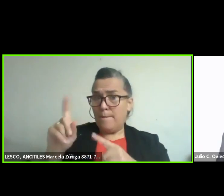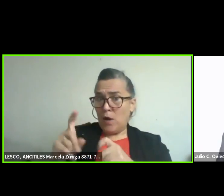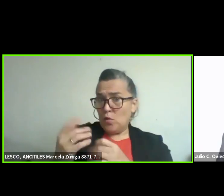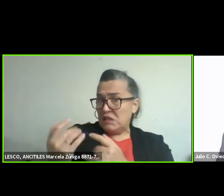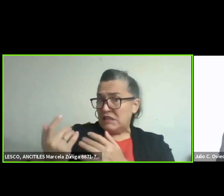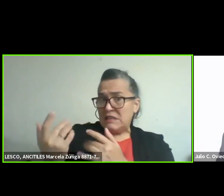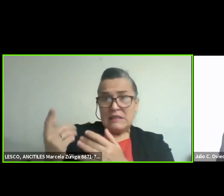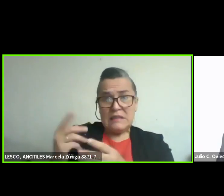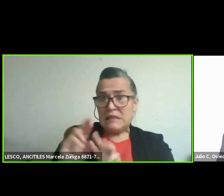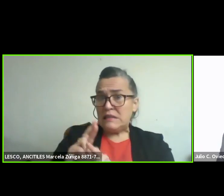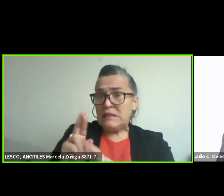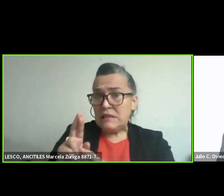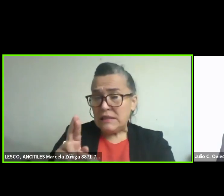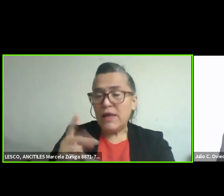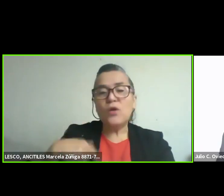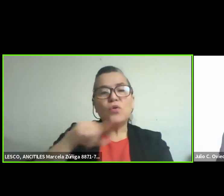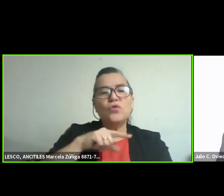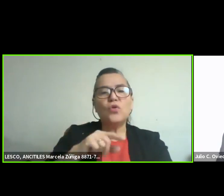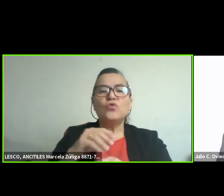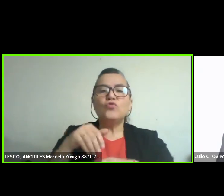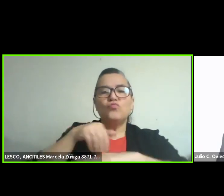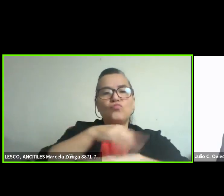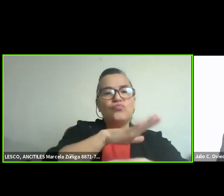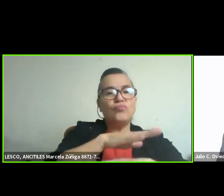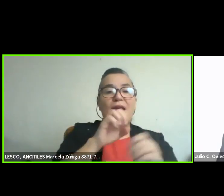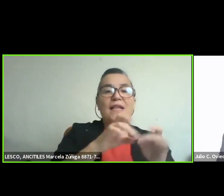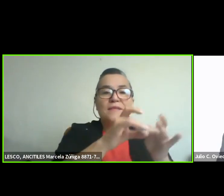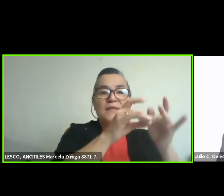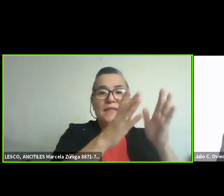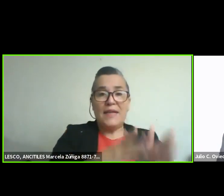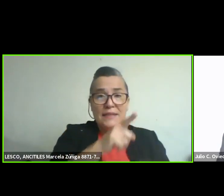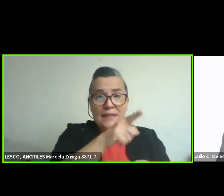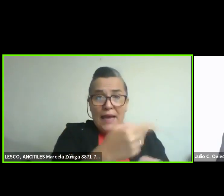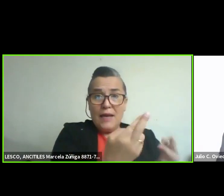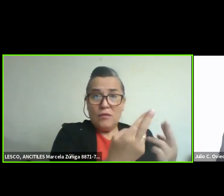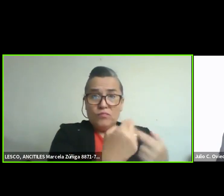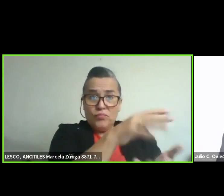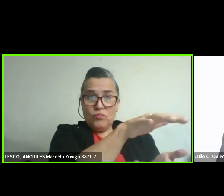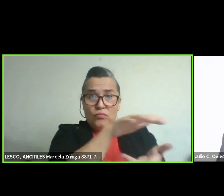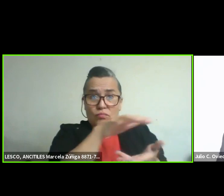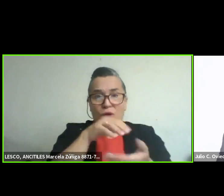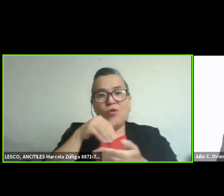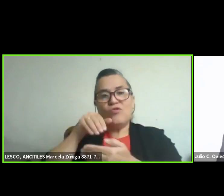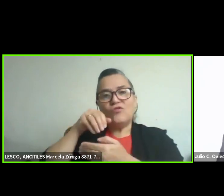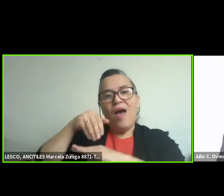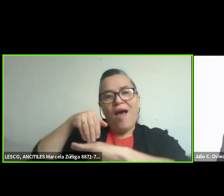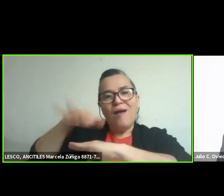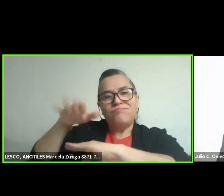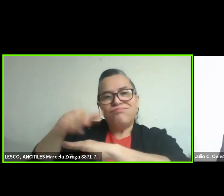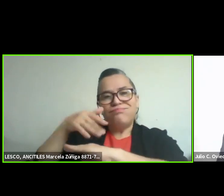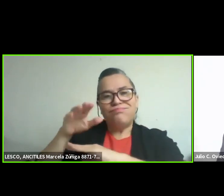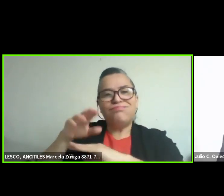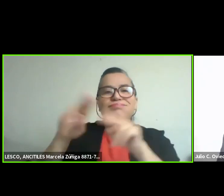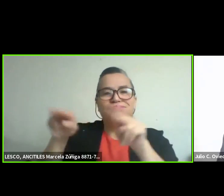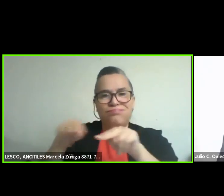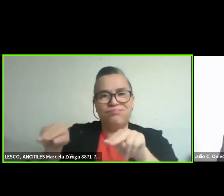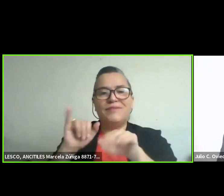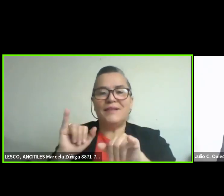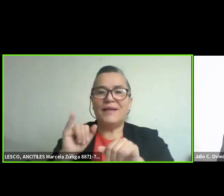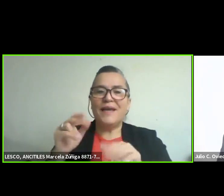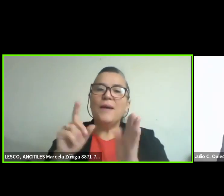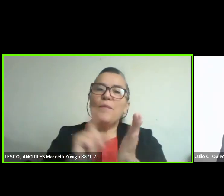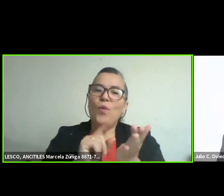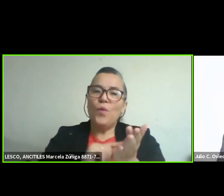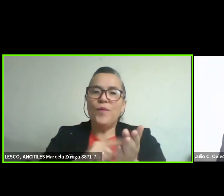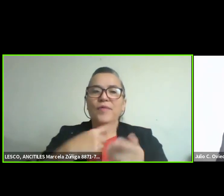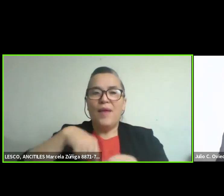acá se las enviaremos al especialista una vez tengamos las respectivas respuestas se las compartiremos por correo electrónico y serán publicadas